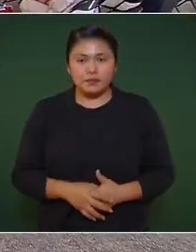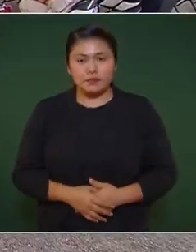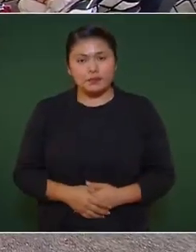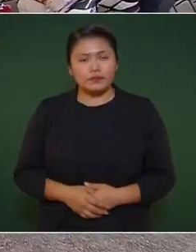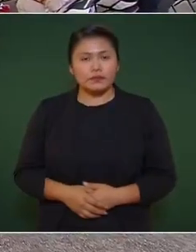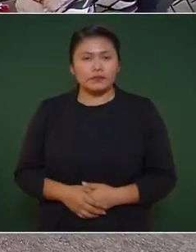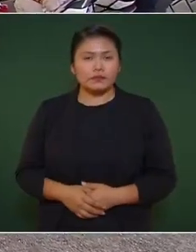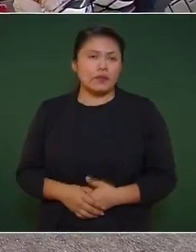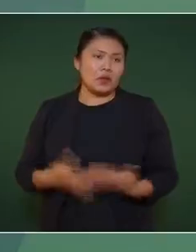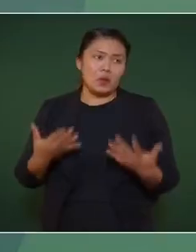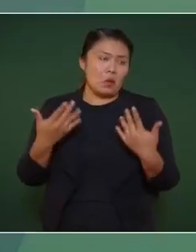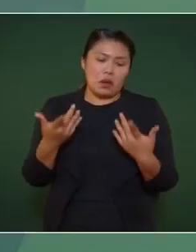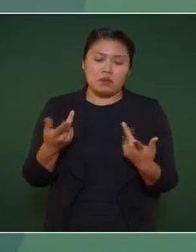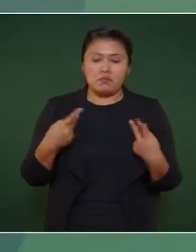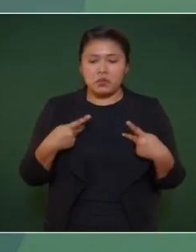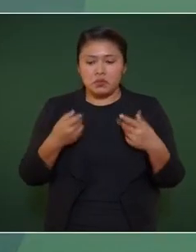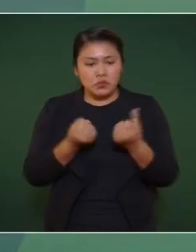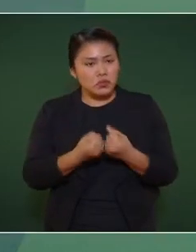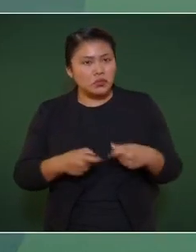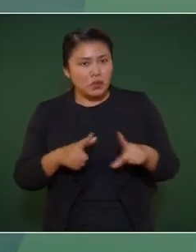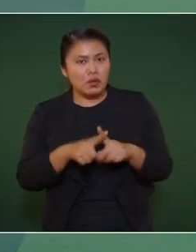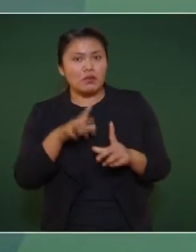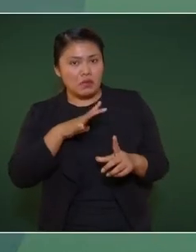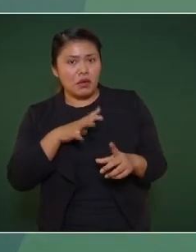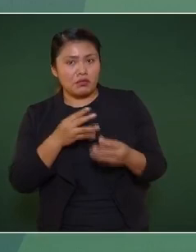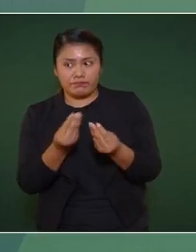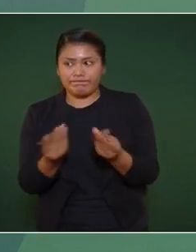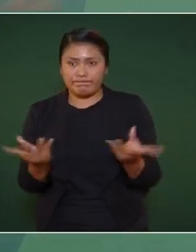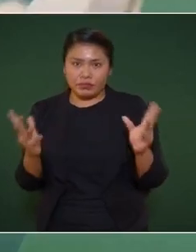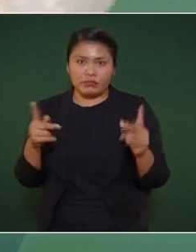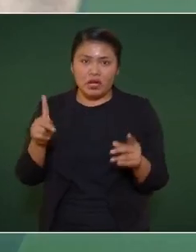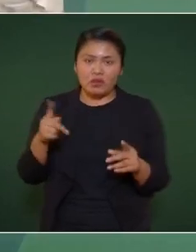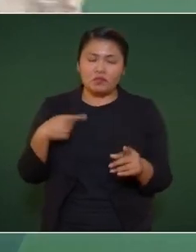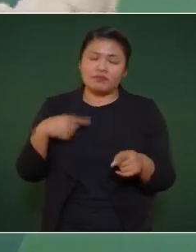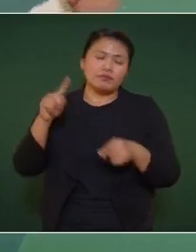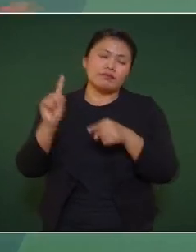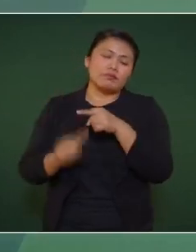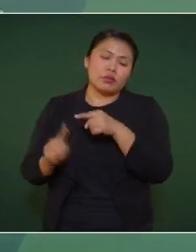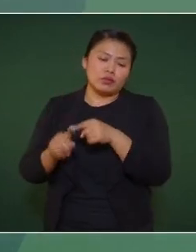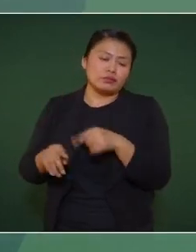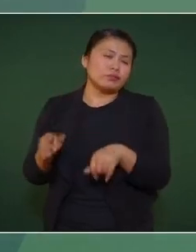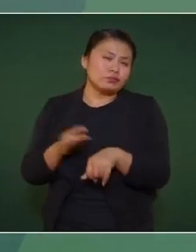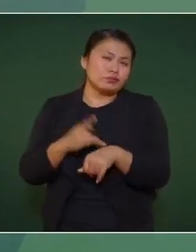organizaciones sociales, de todo tipo, y los líderes